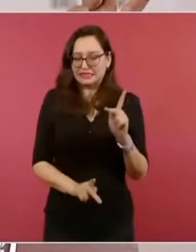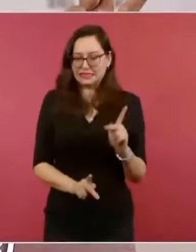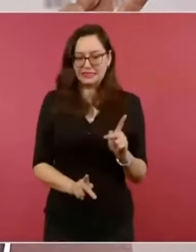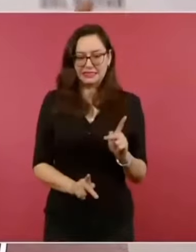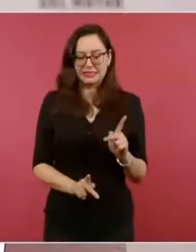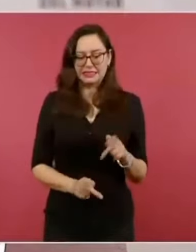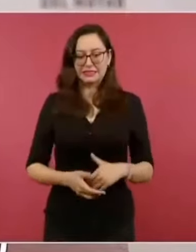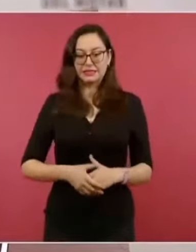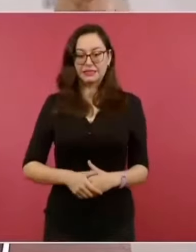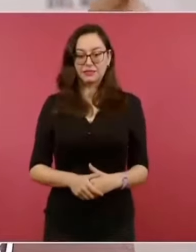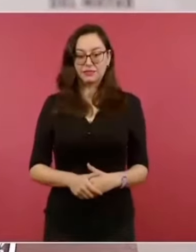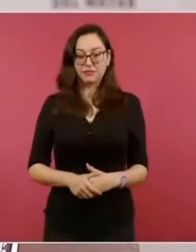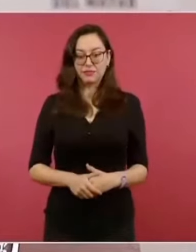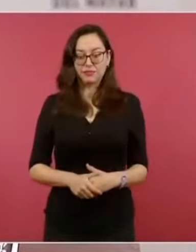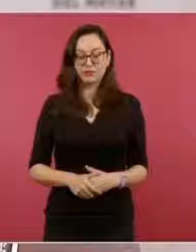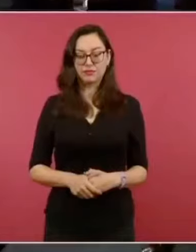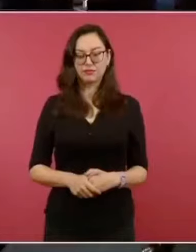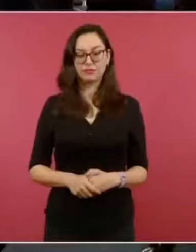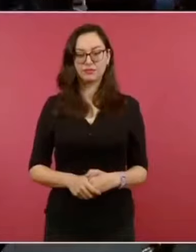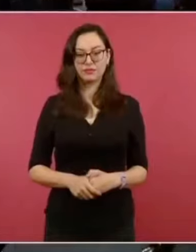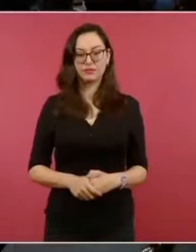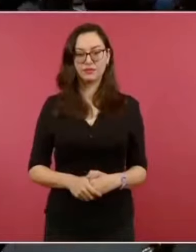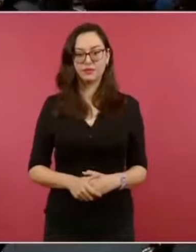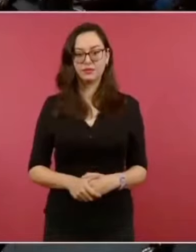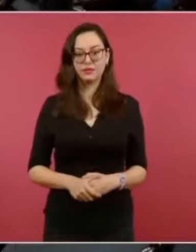más a ver